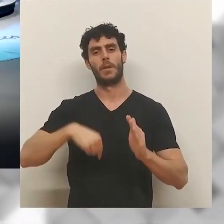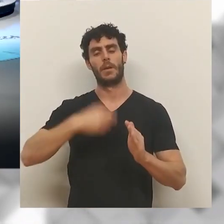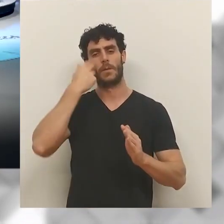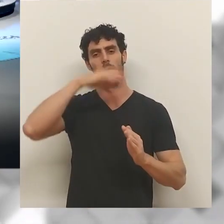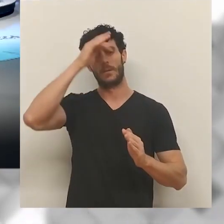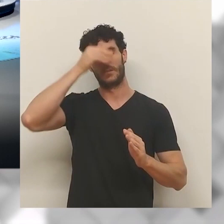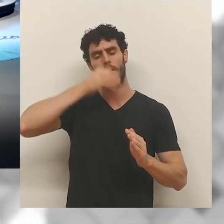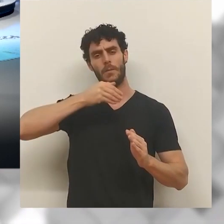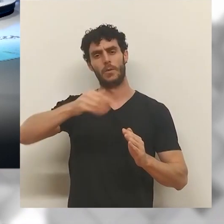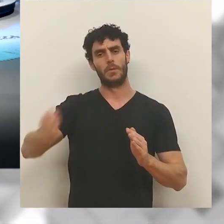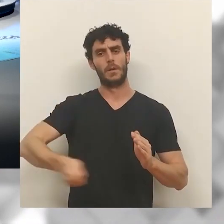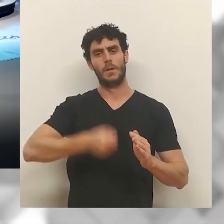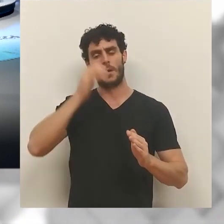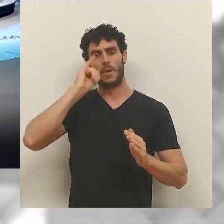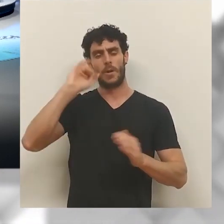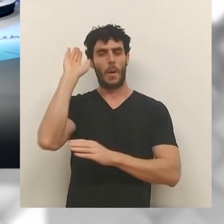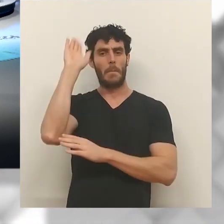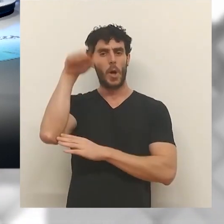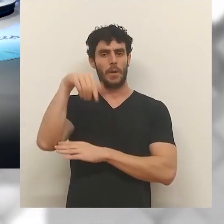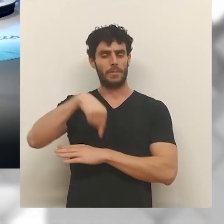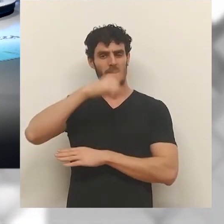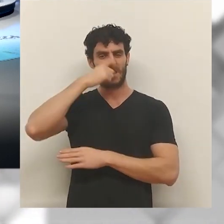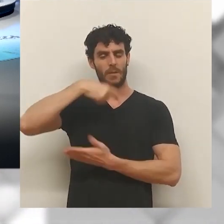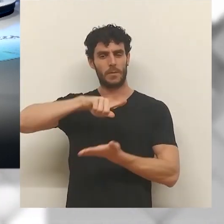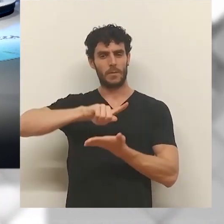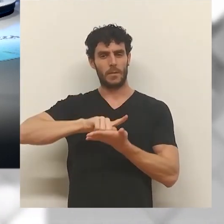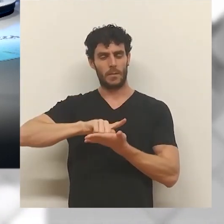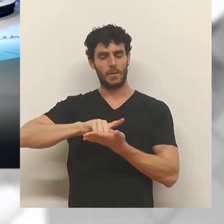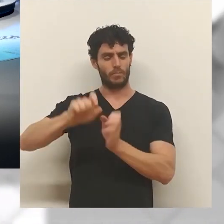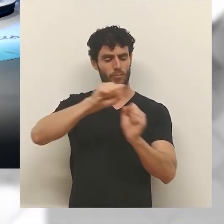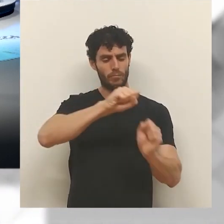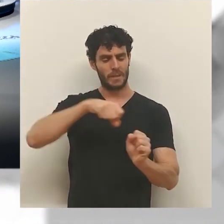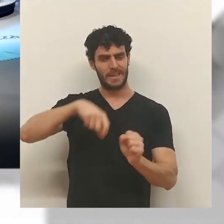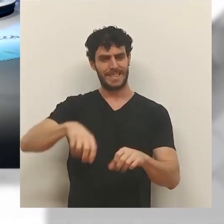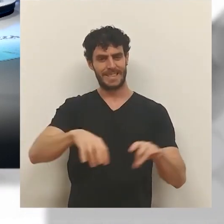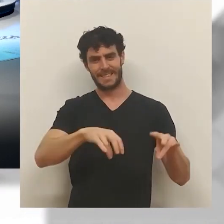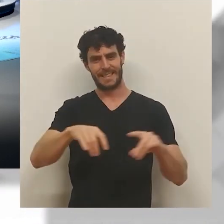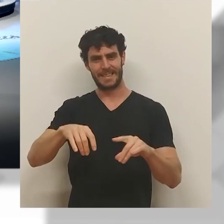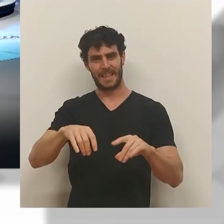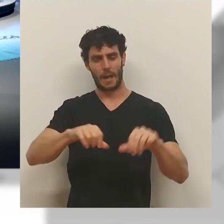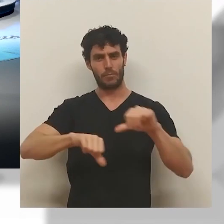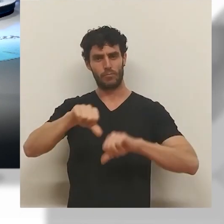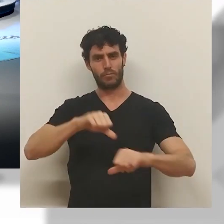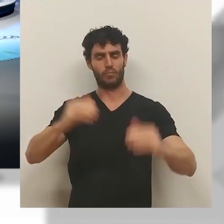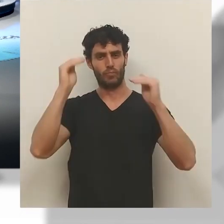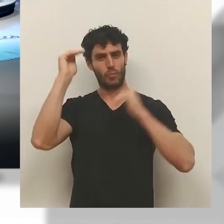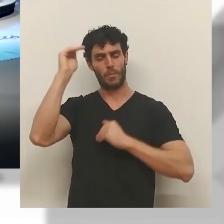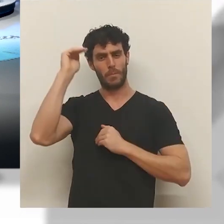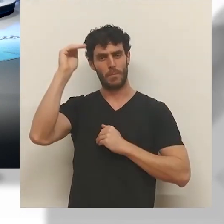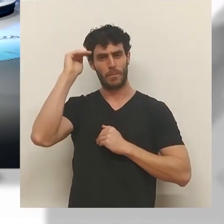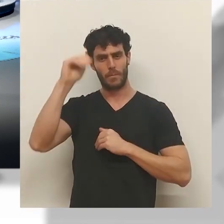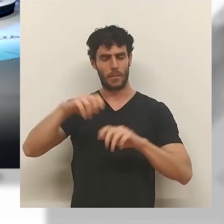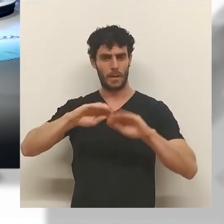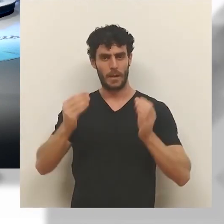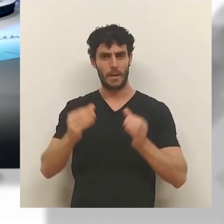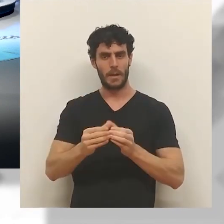El que sí que inicia su temporada este próximo fin de semana es el Laro Rioja Volley que un año más defenderá los colores de esta tierra en